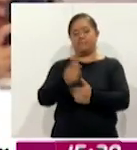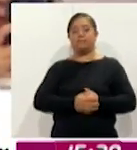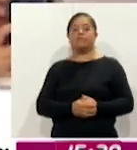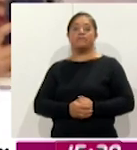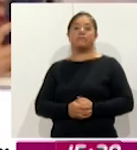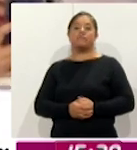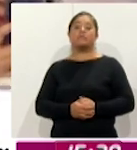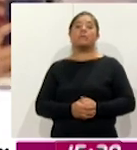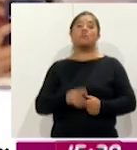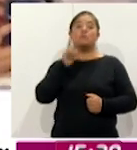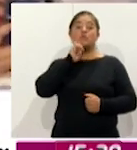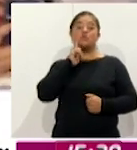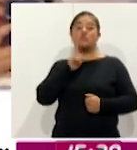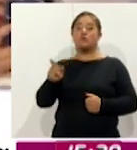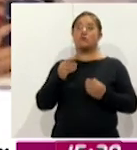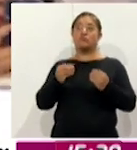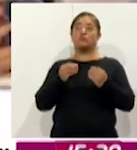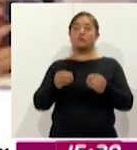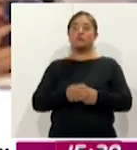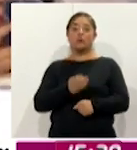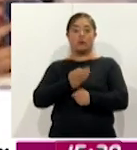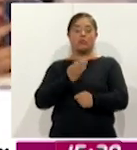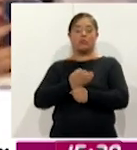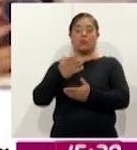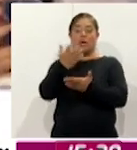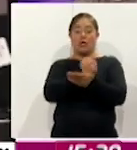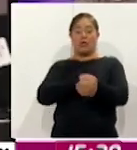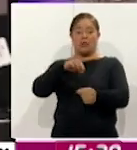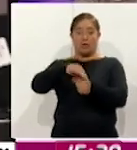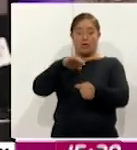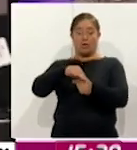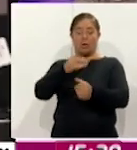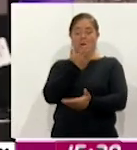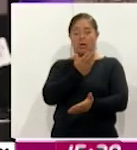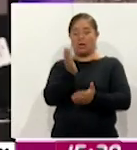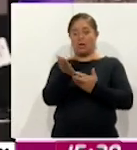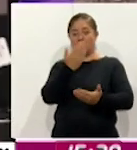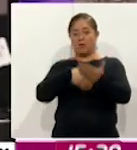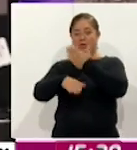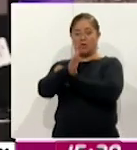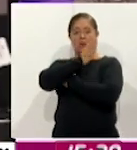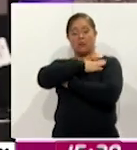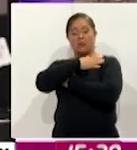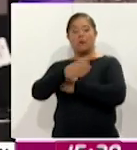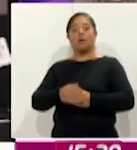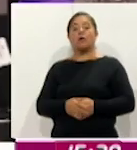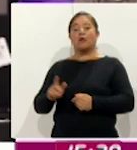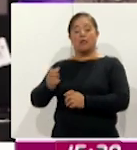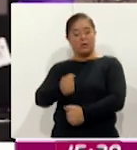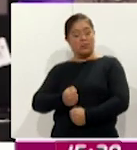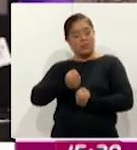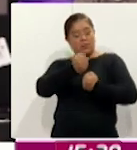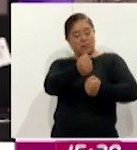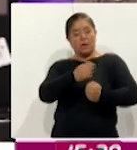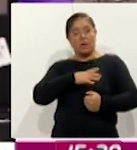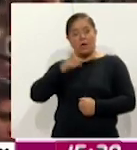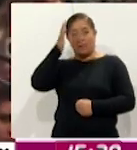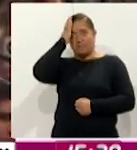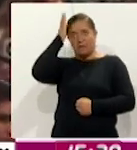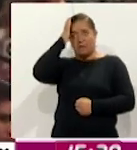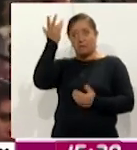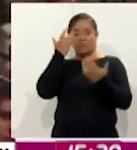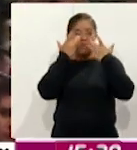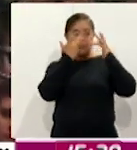decenas de mujeres, la virtual presidenta electa de México, Claudia Sheinbaum Pardo, recibió el bastón de mando de las mujeres de manos de la ministra en